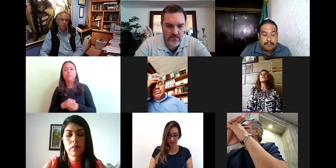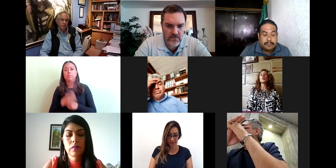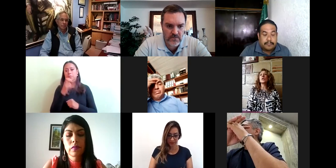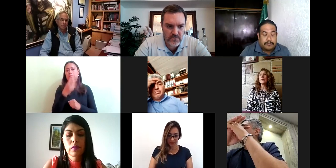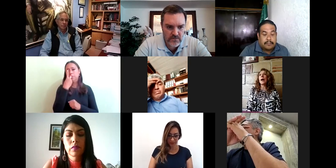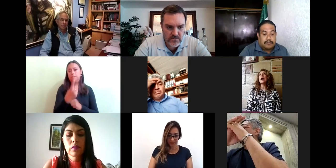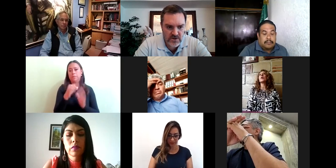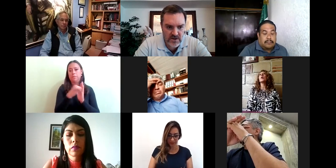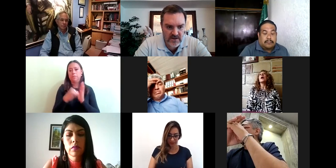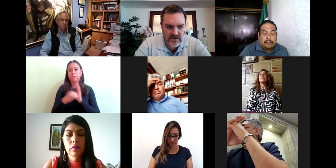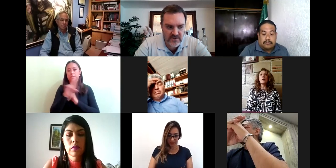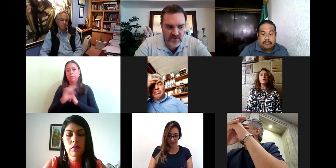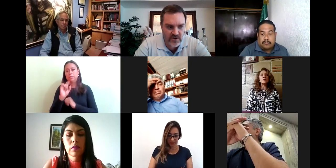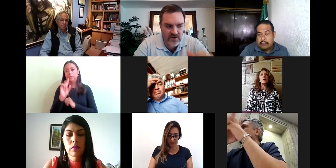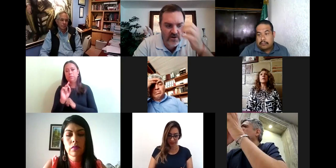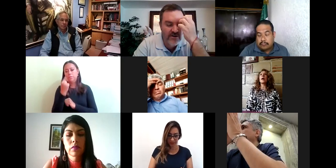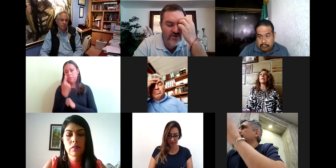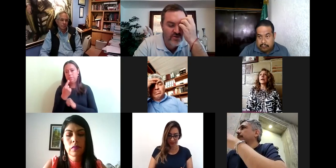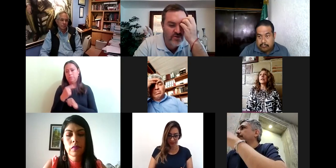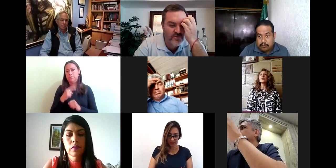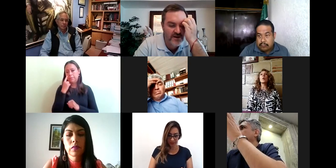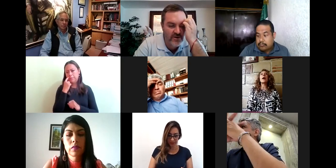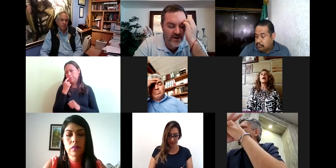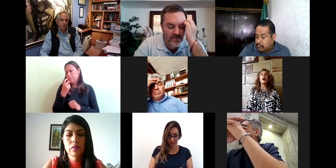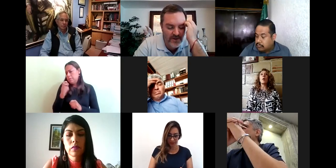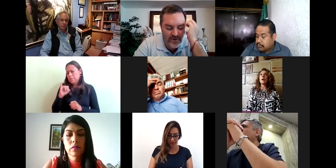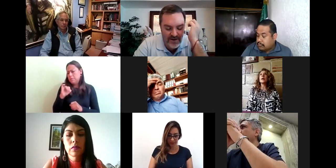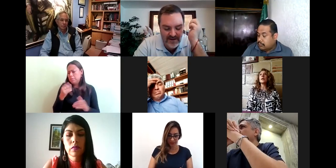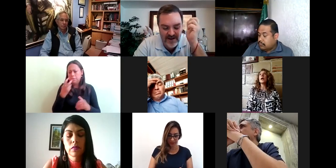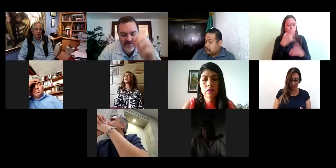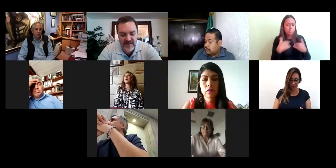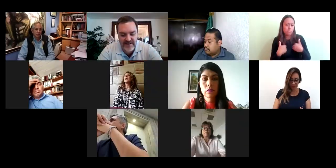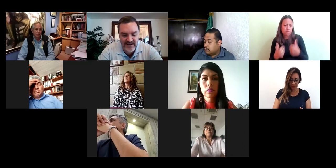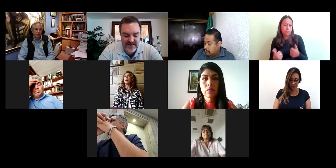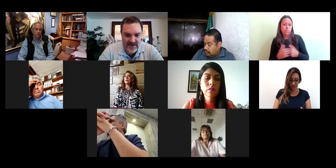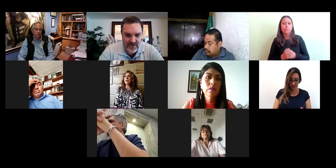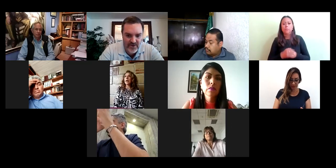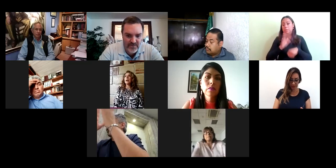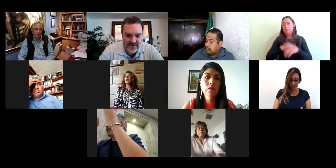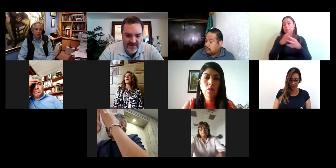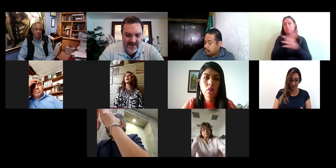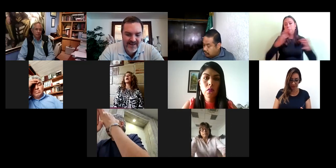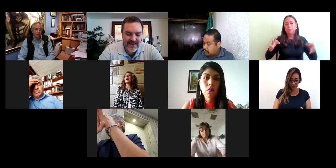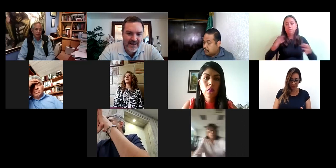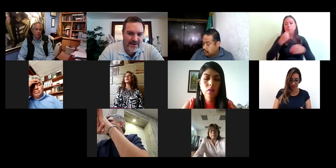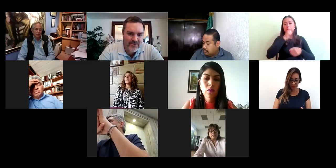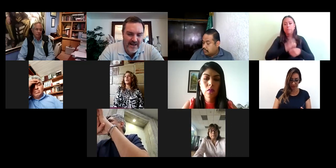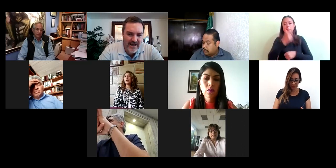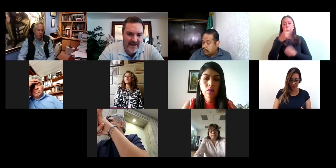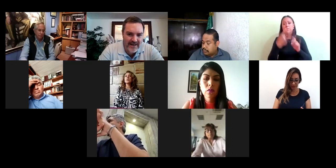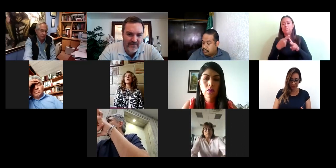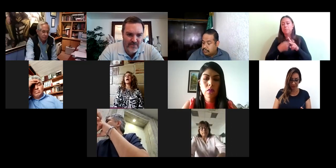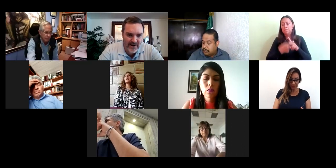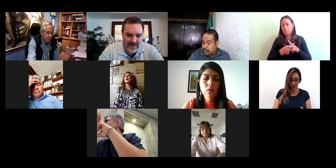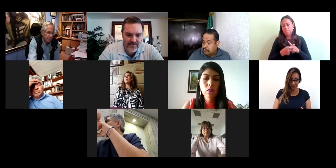131. Sí, eso lo tengo claro, y sobre todo después de lo que publicó la Secretaría de Finanzas el 7 de julio, presidente. La